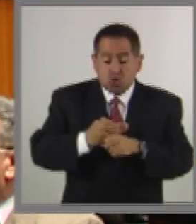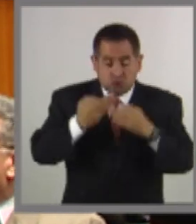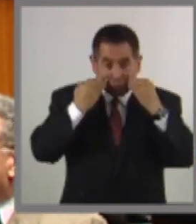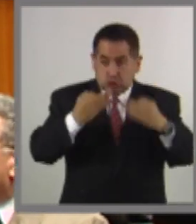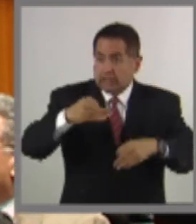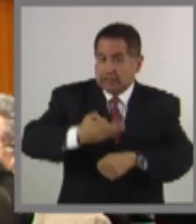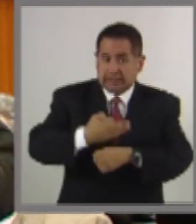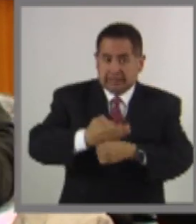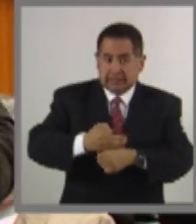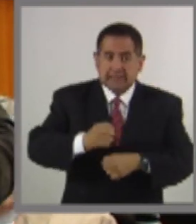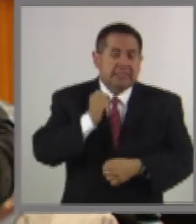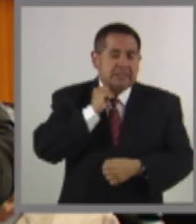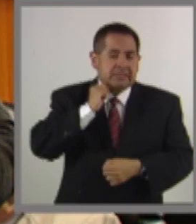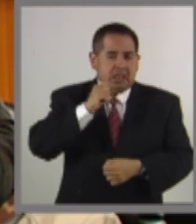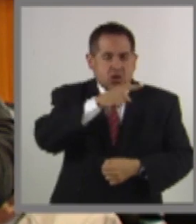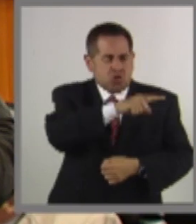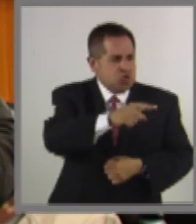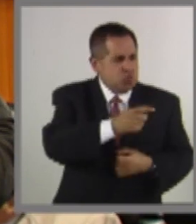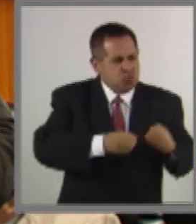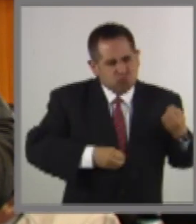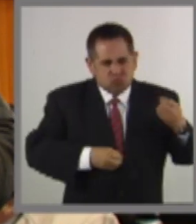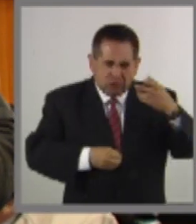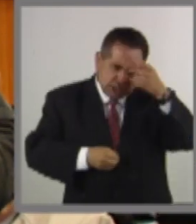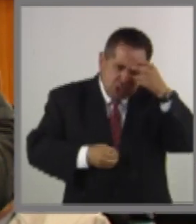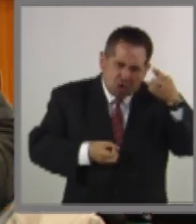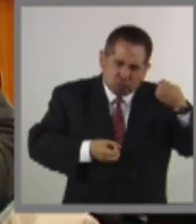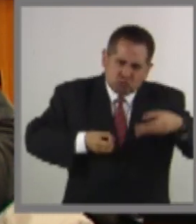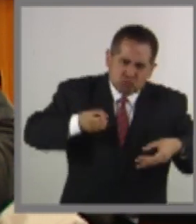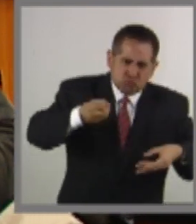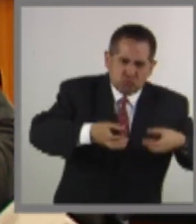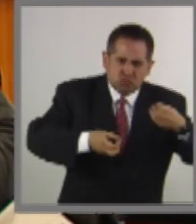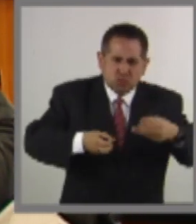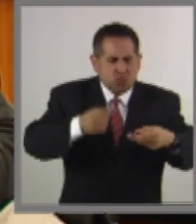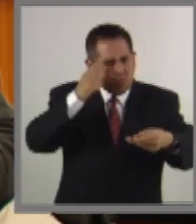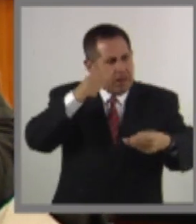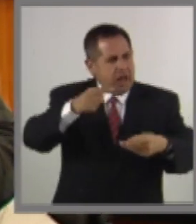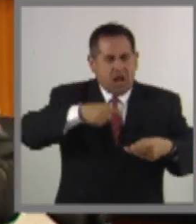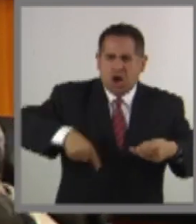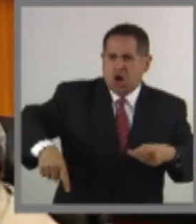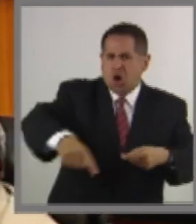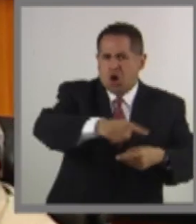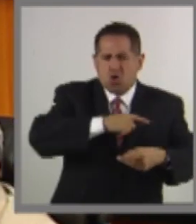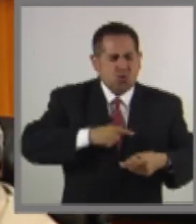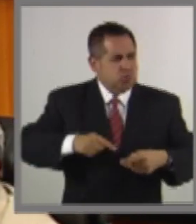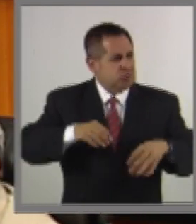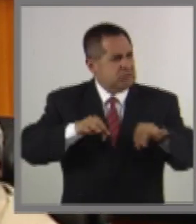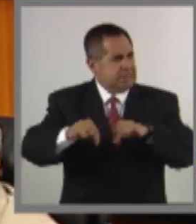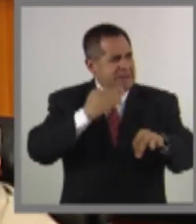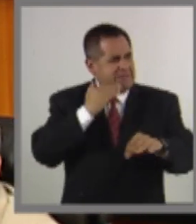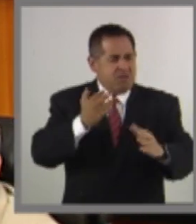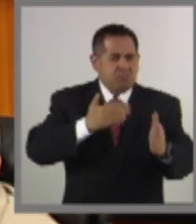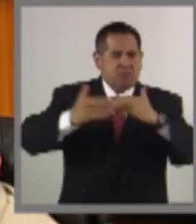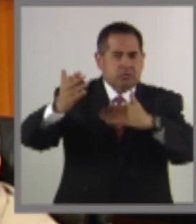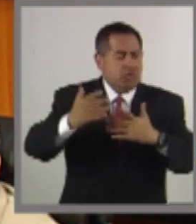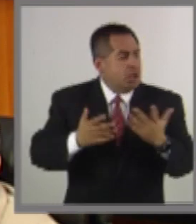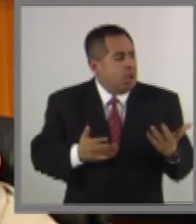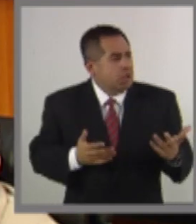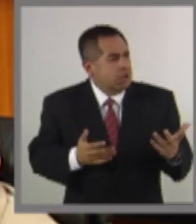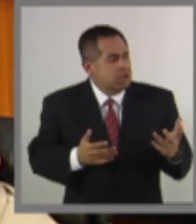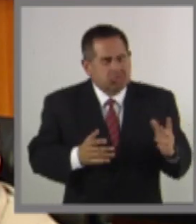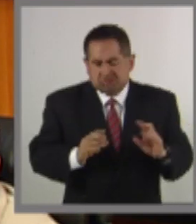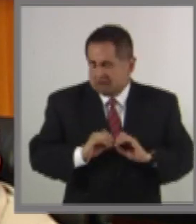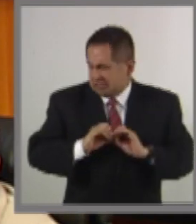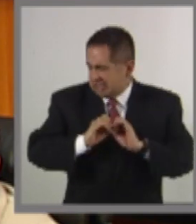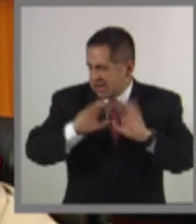este Senado tu aporte fue, como lo dijiste, para que funcionara el Senado, no tenemos ninguna